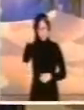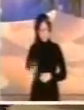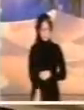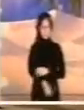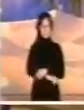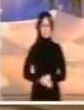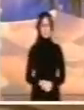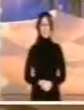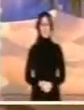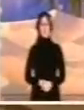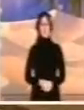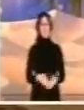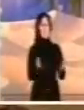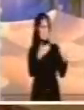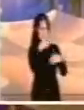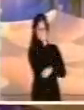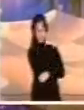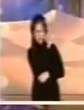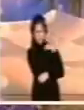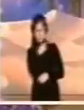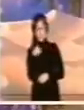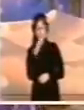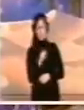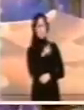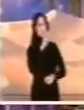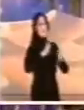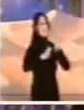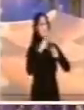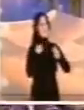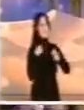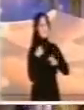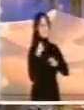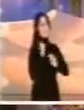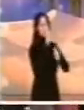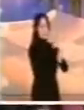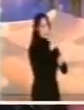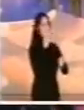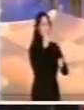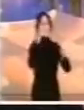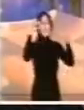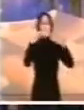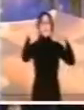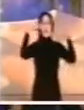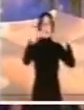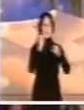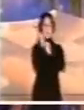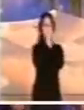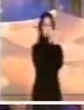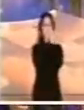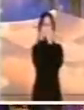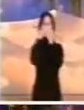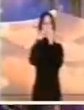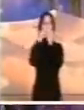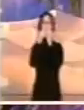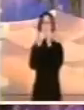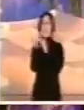majestad. Yo tengo lo que usted busca. Algo mágico que solo esta trompeta le podrá